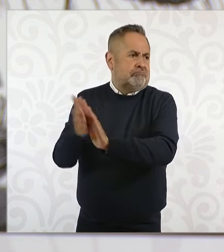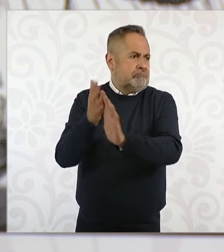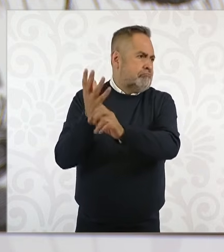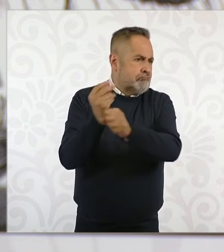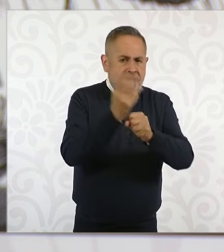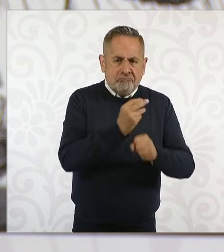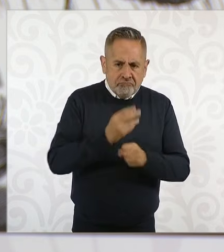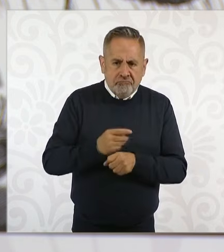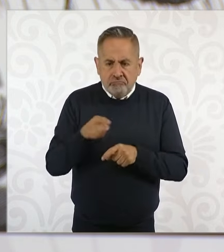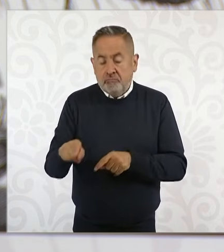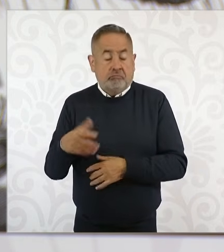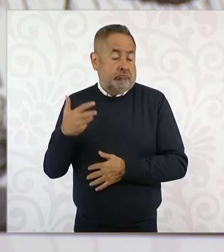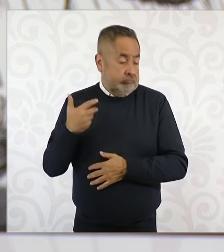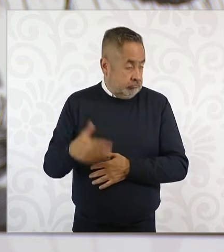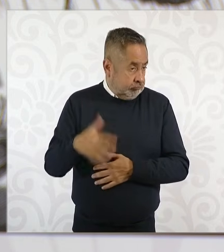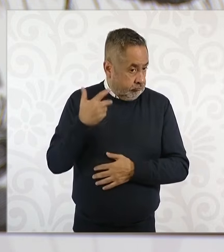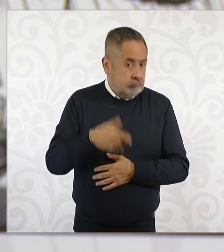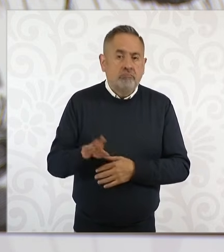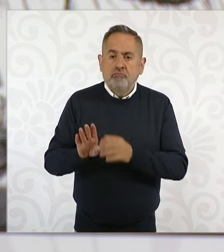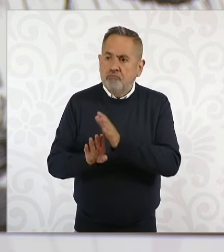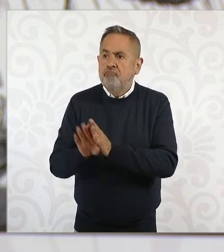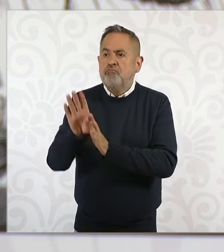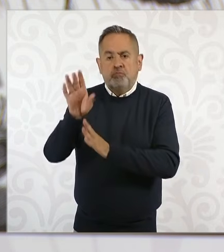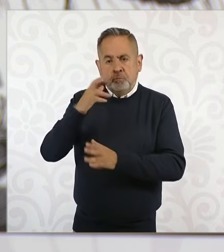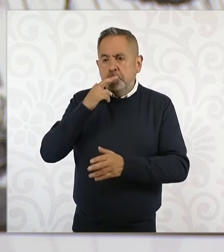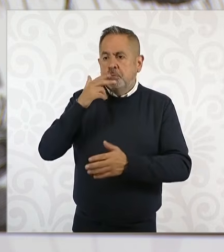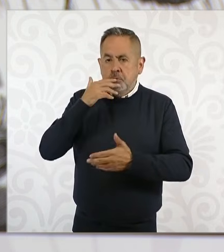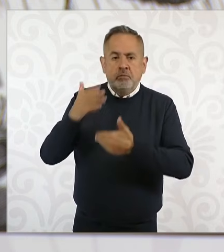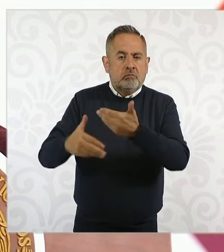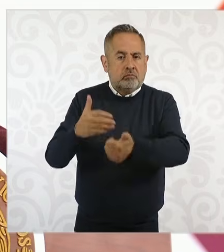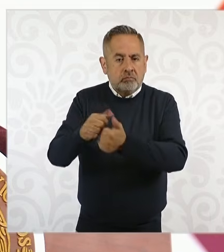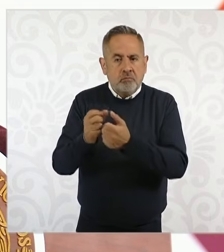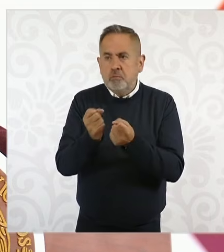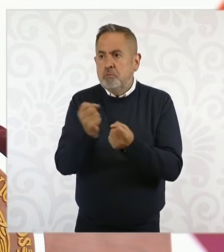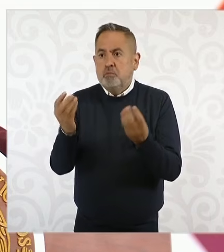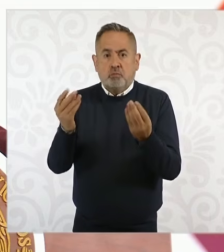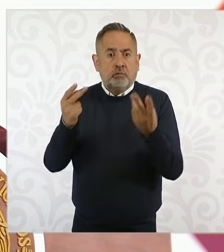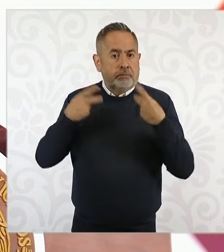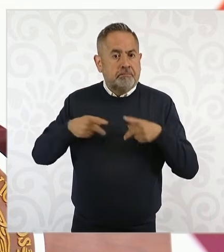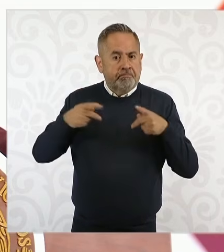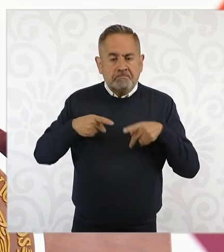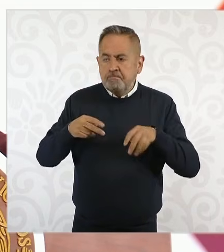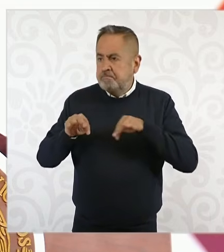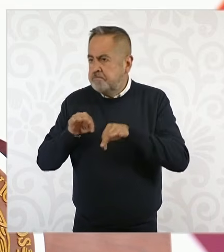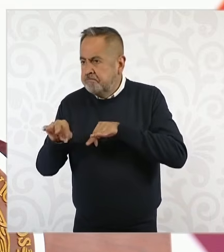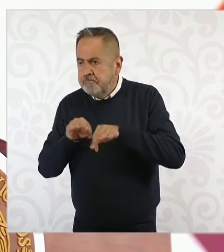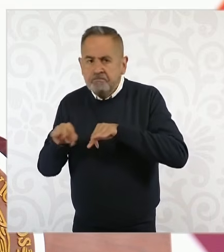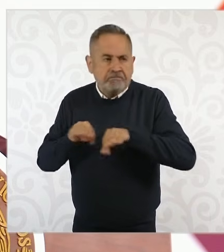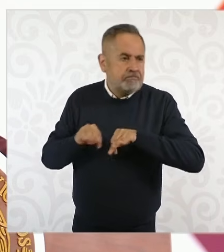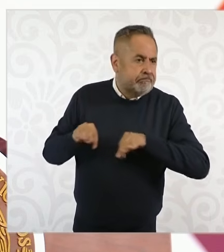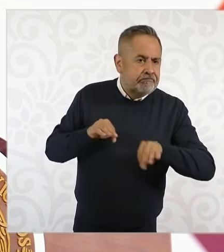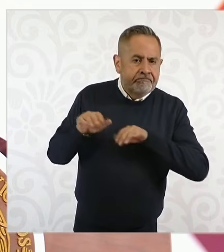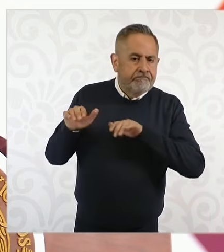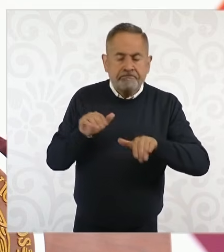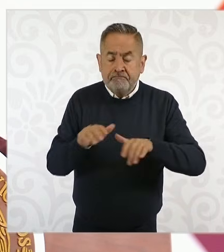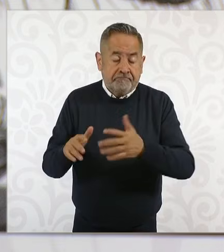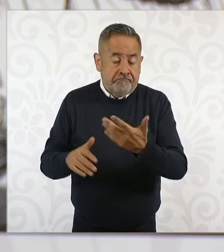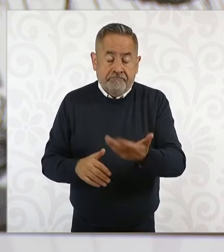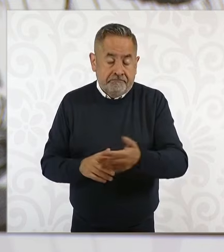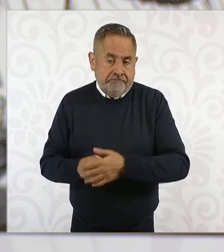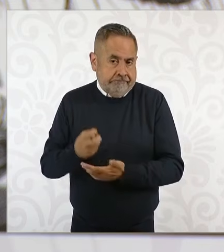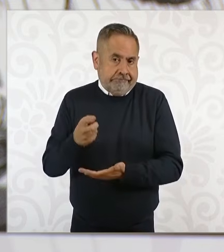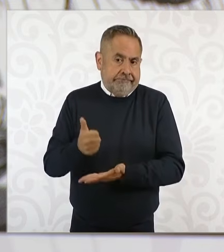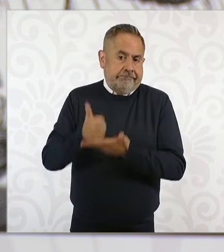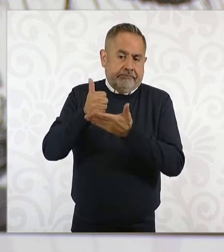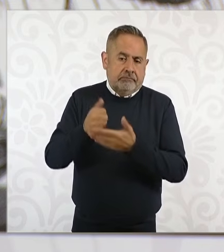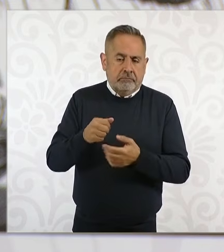industria que potencia en general el crecimiento y el desarrollo económico y genera empleo. Entonces, esto está ayudando